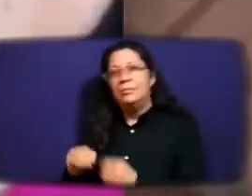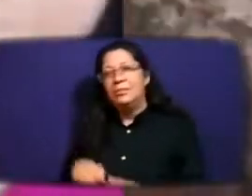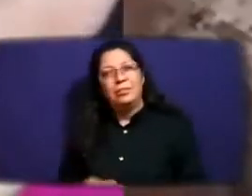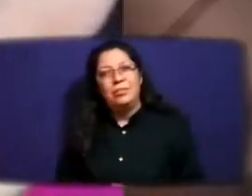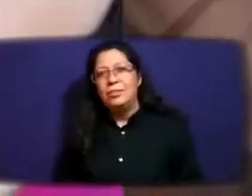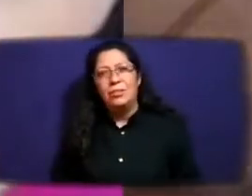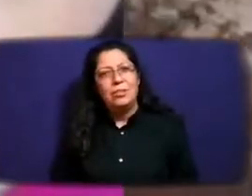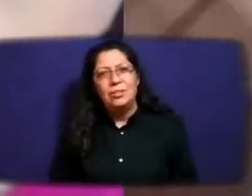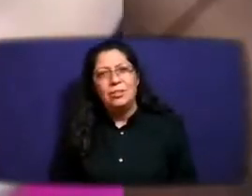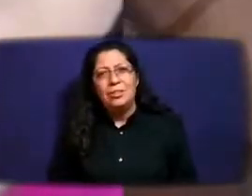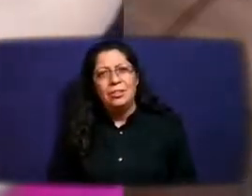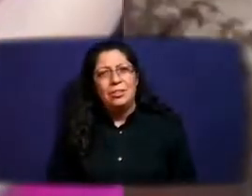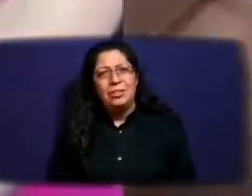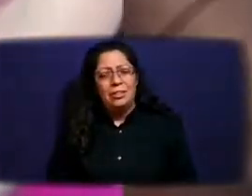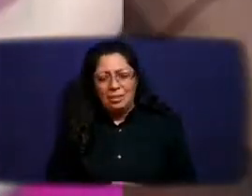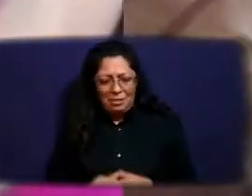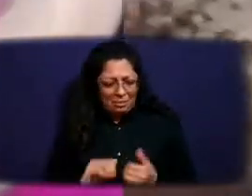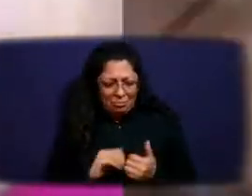cómo